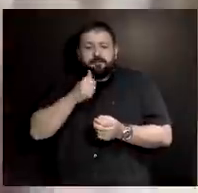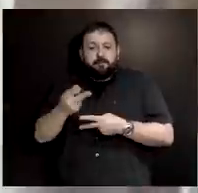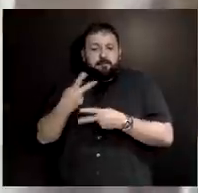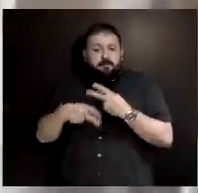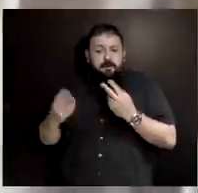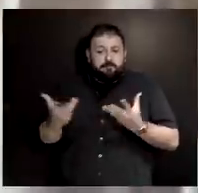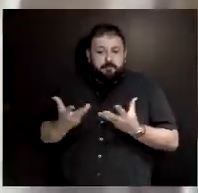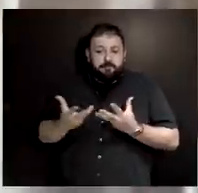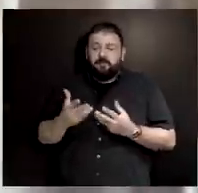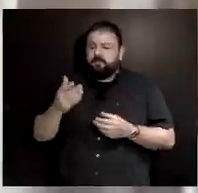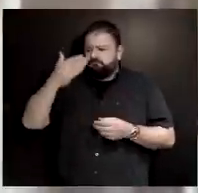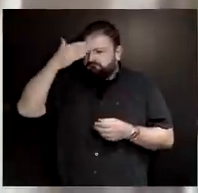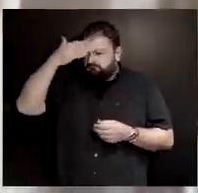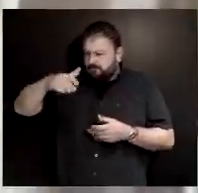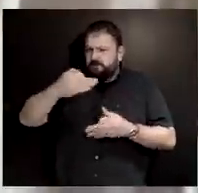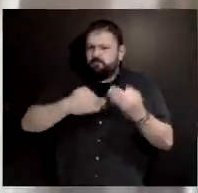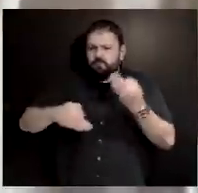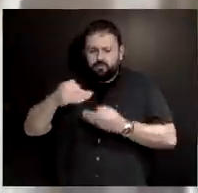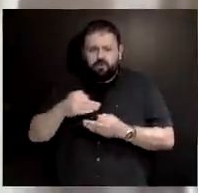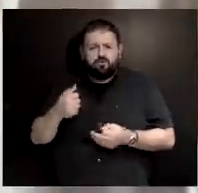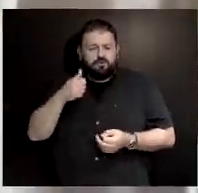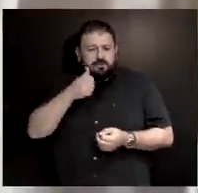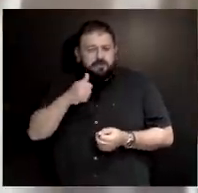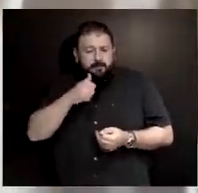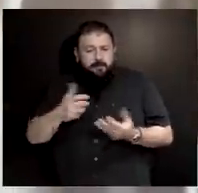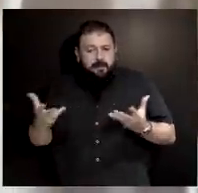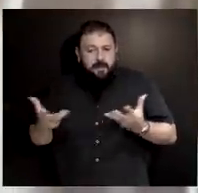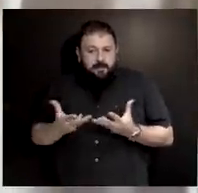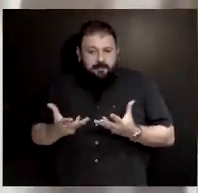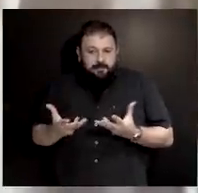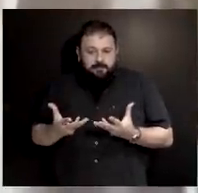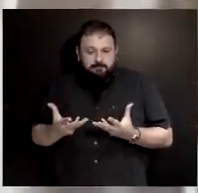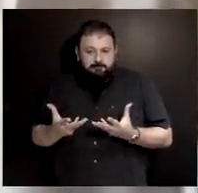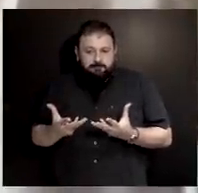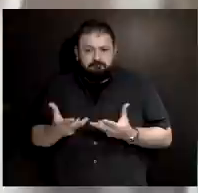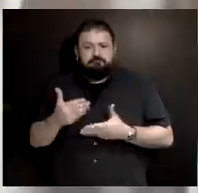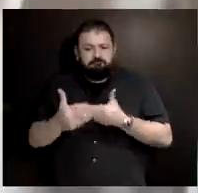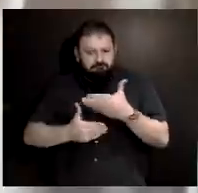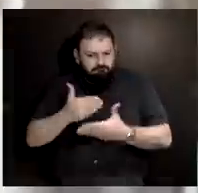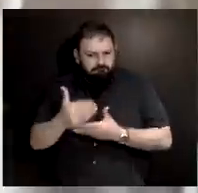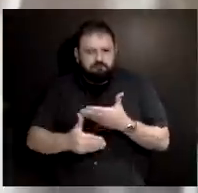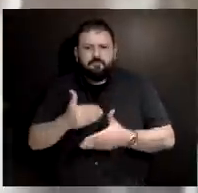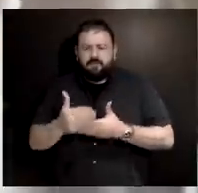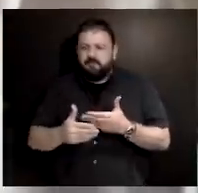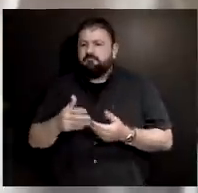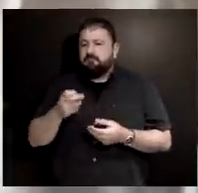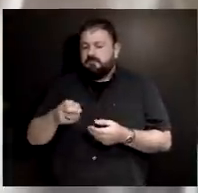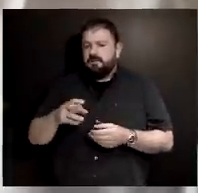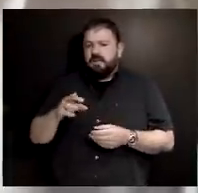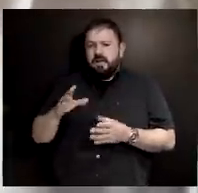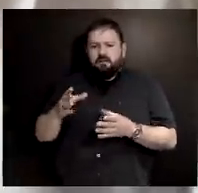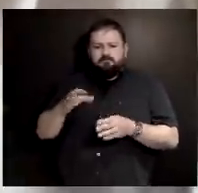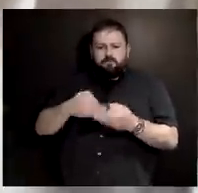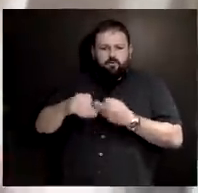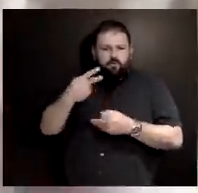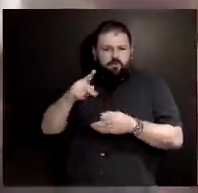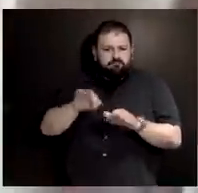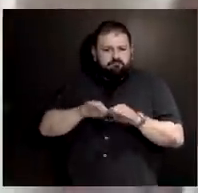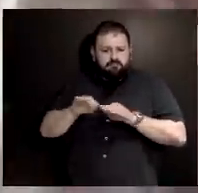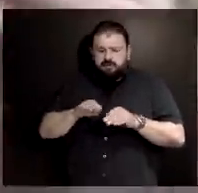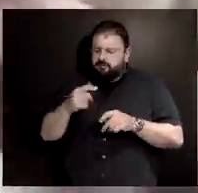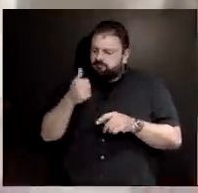porque todos sabemos que tenemos que evolucionar y tenemos que seguir enfrentando estos retos diferentes.